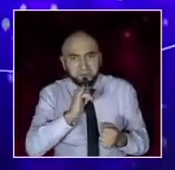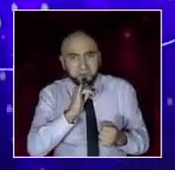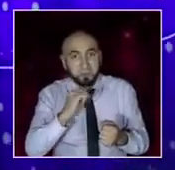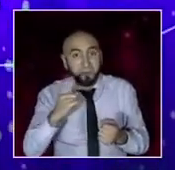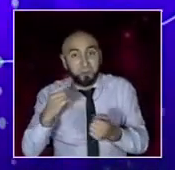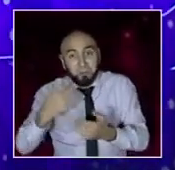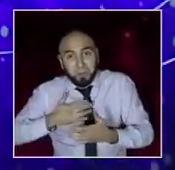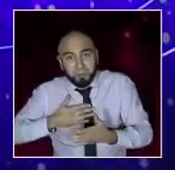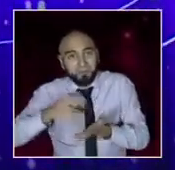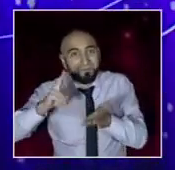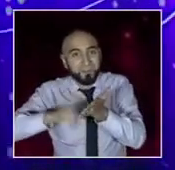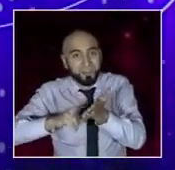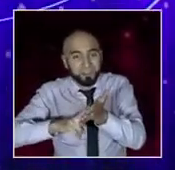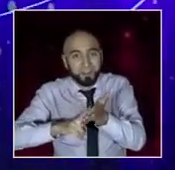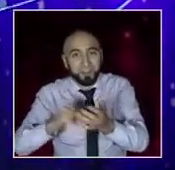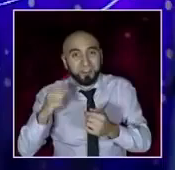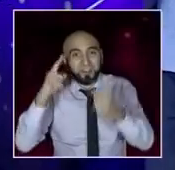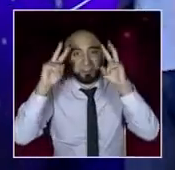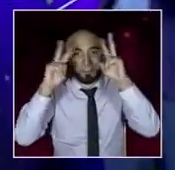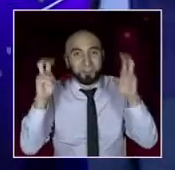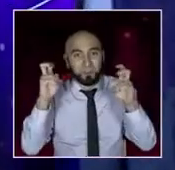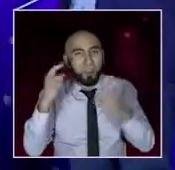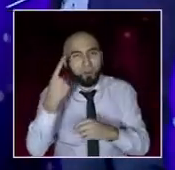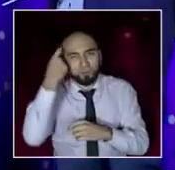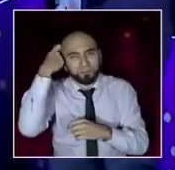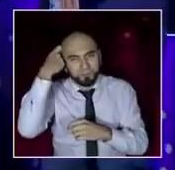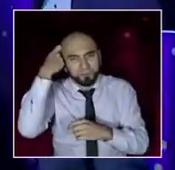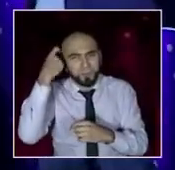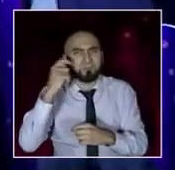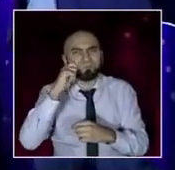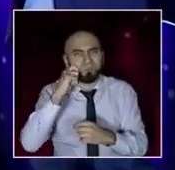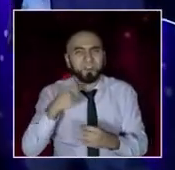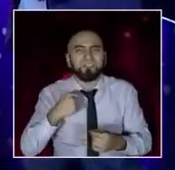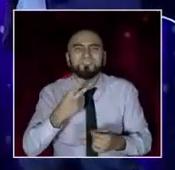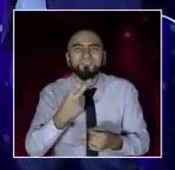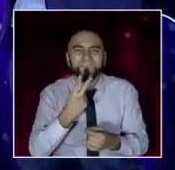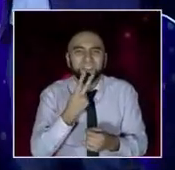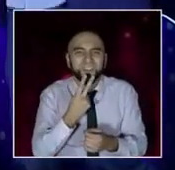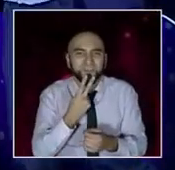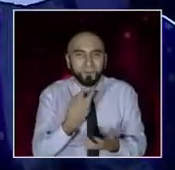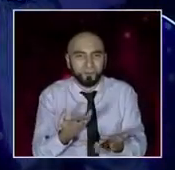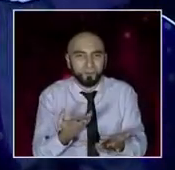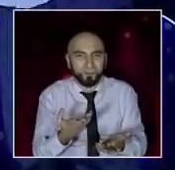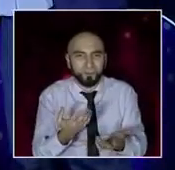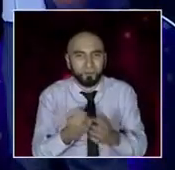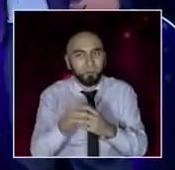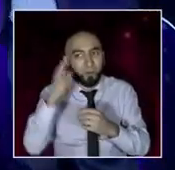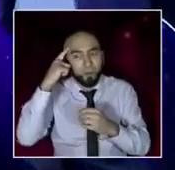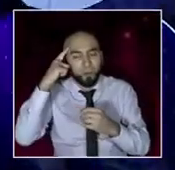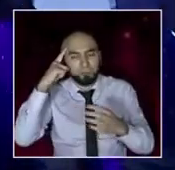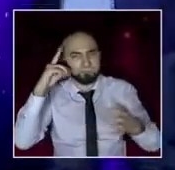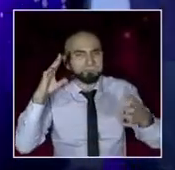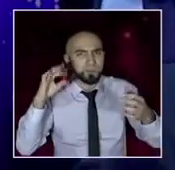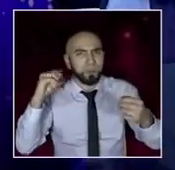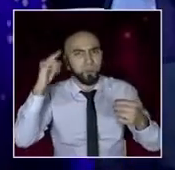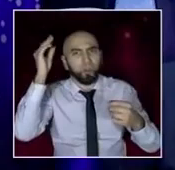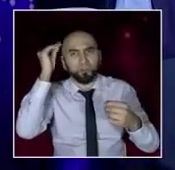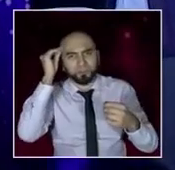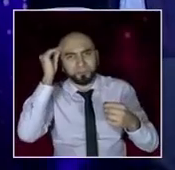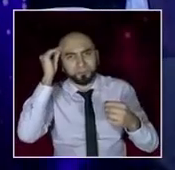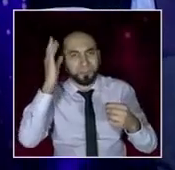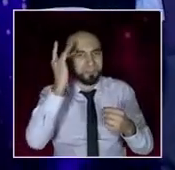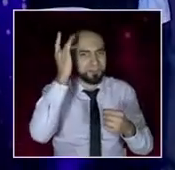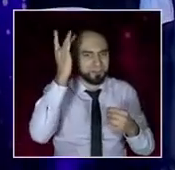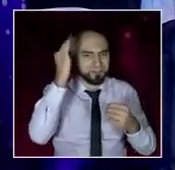vivo que ser inteligente. Tendemos a asociar la conciencia con la inteligencia porque nosotros estamos